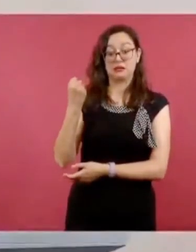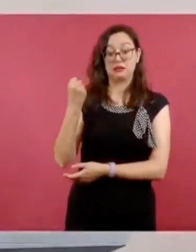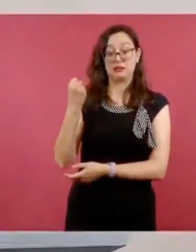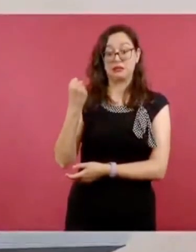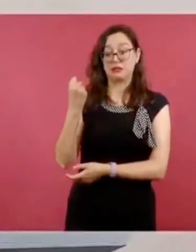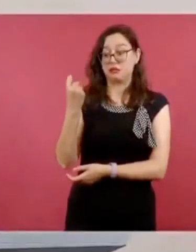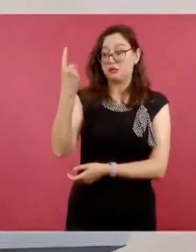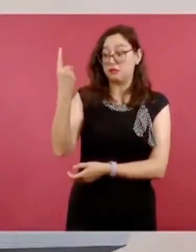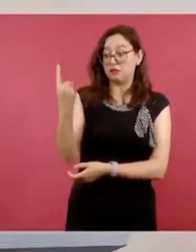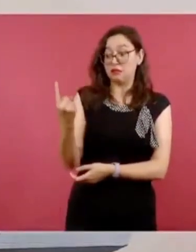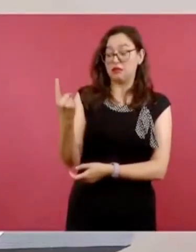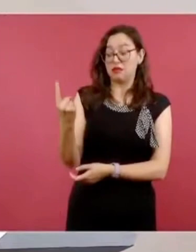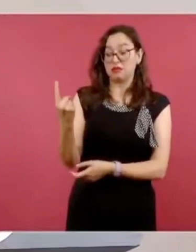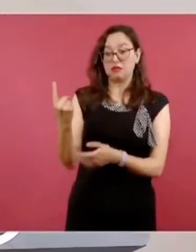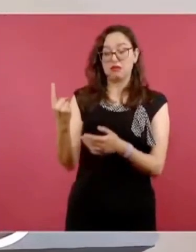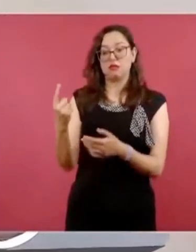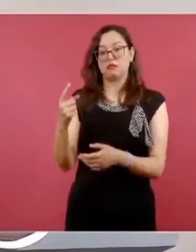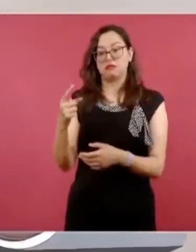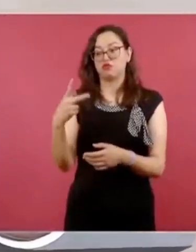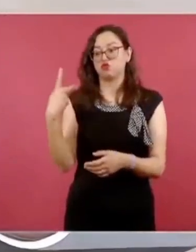Y